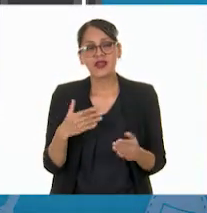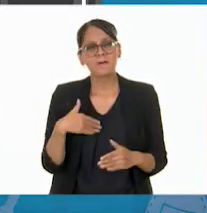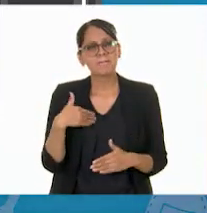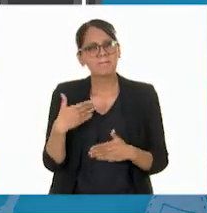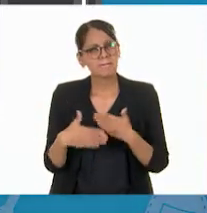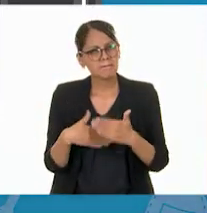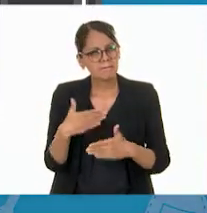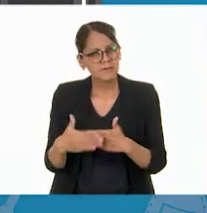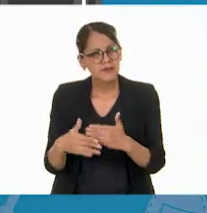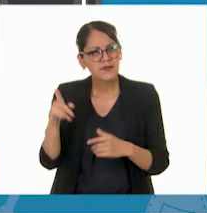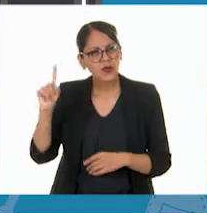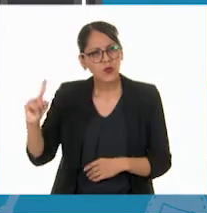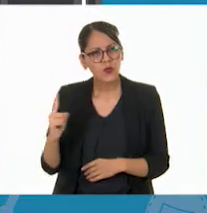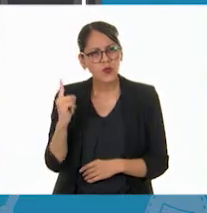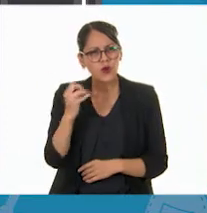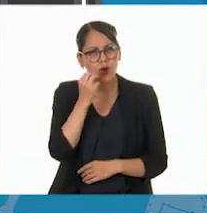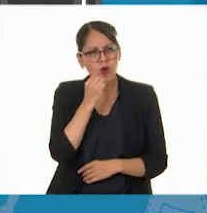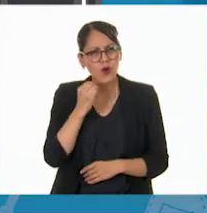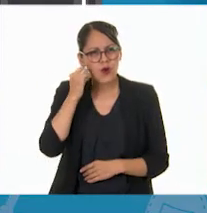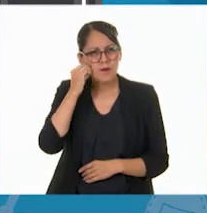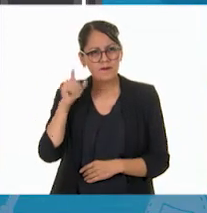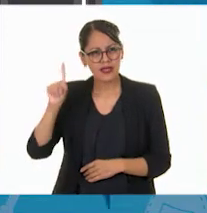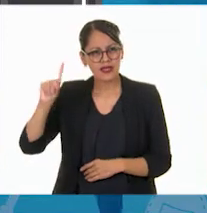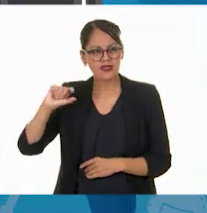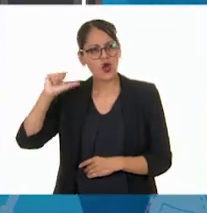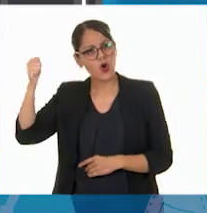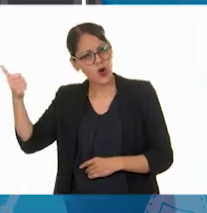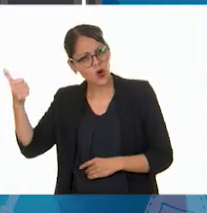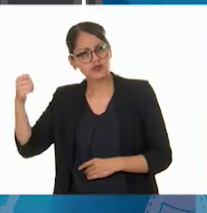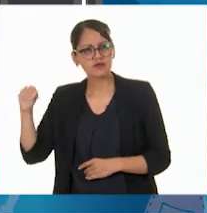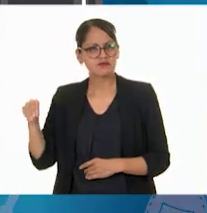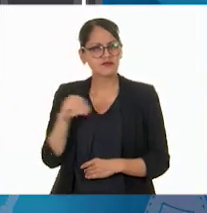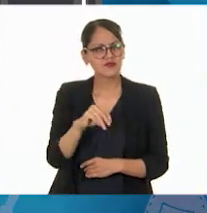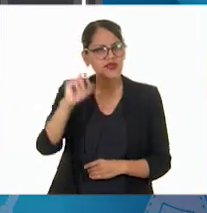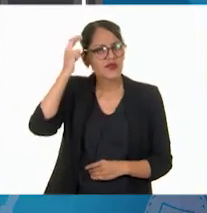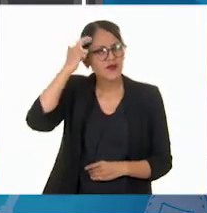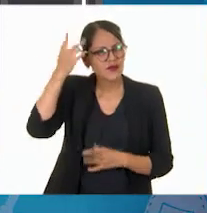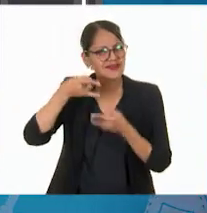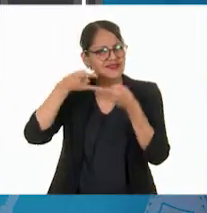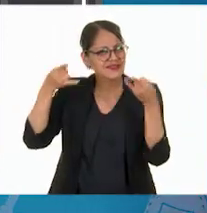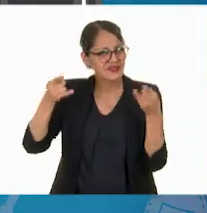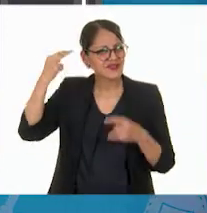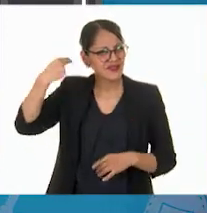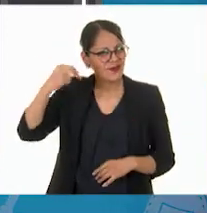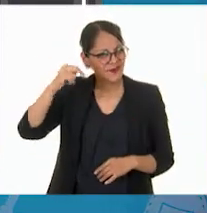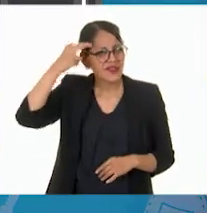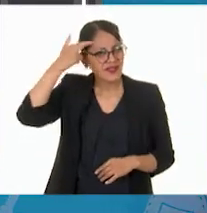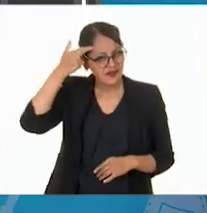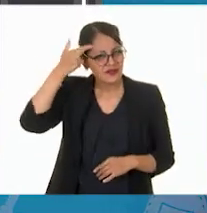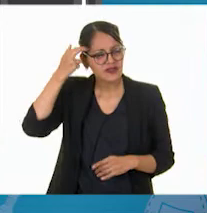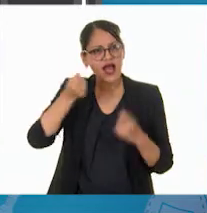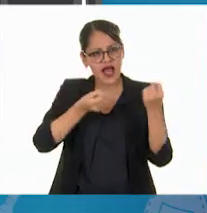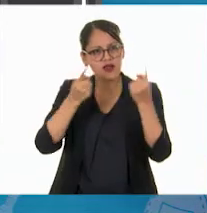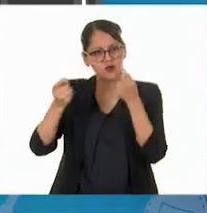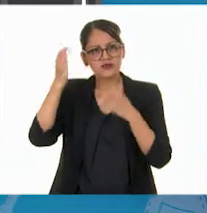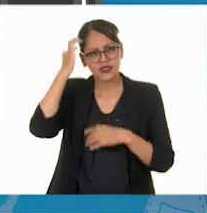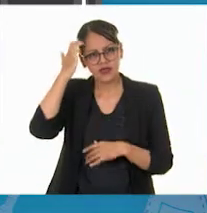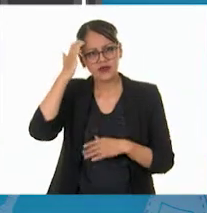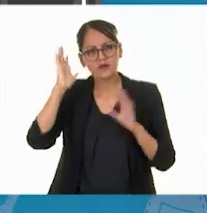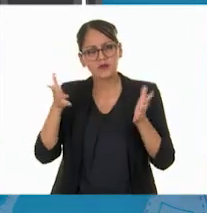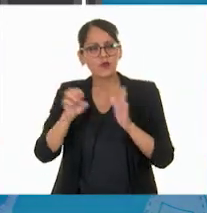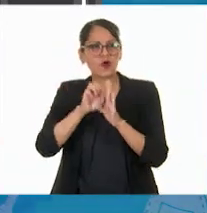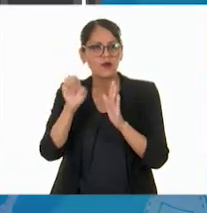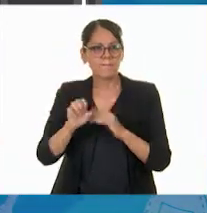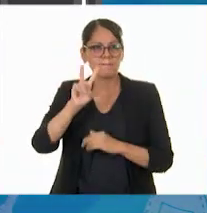Entre esos obispos y misioneros conviene que recuerdes algunos nombres, y seguramente varios de ellos ya los conoces, como